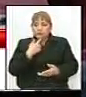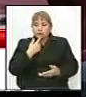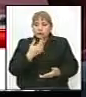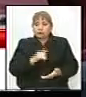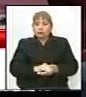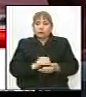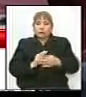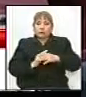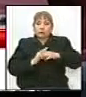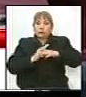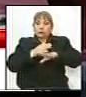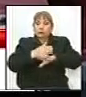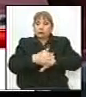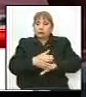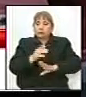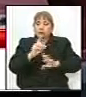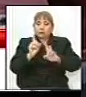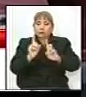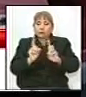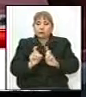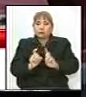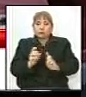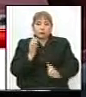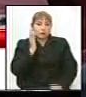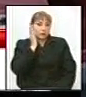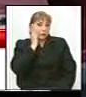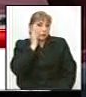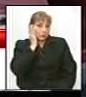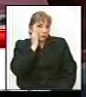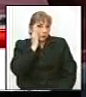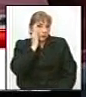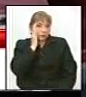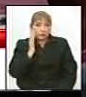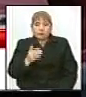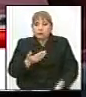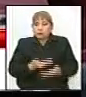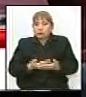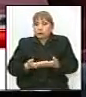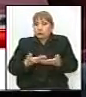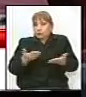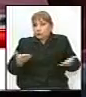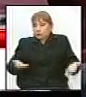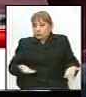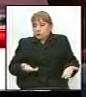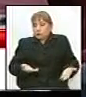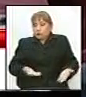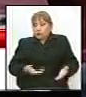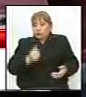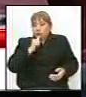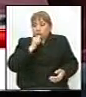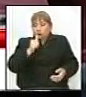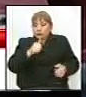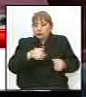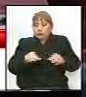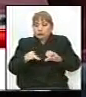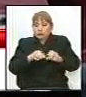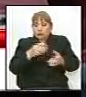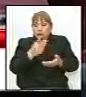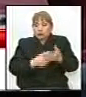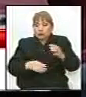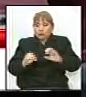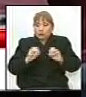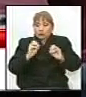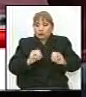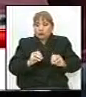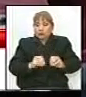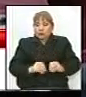su intermedio, preguntar al señor Iribarri si él sabía de estas denuncias. Si de ser así, ¿qué medidas se ha adoptado al respecto? ¿O qué